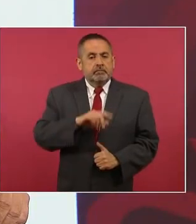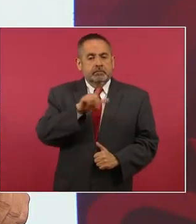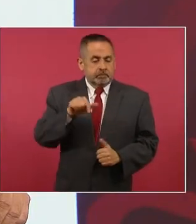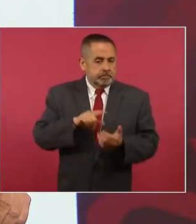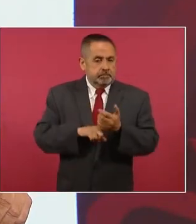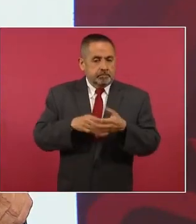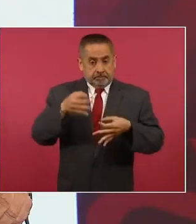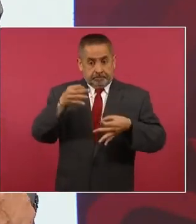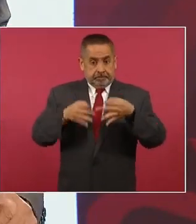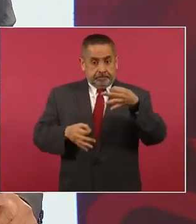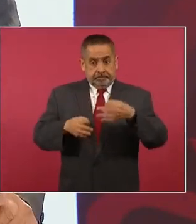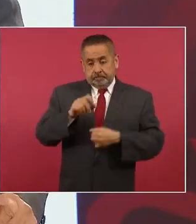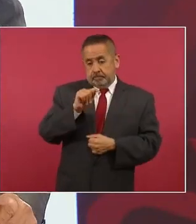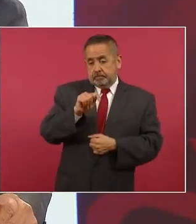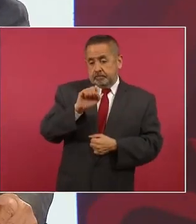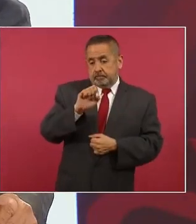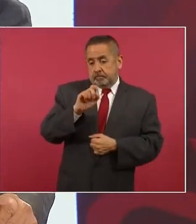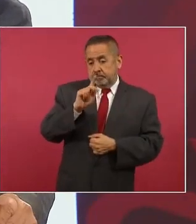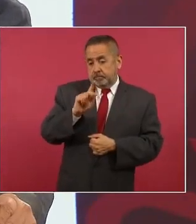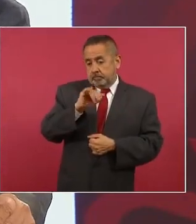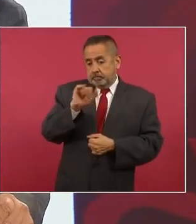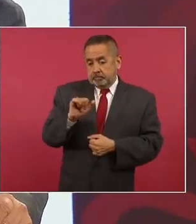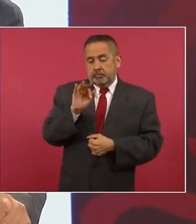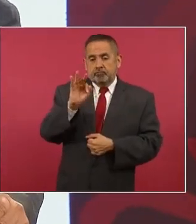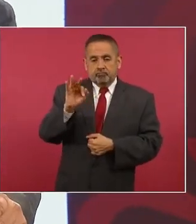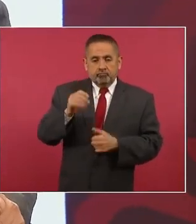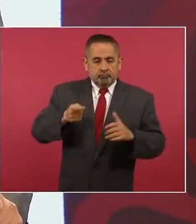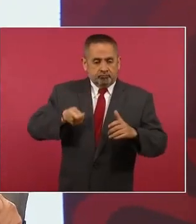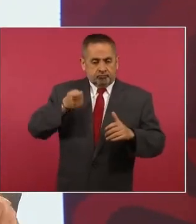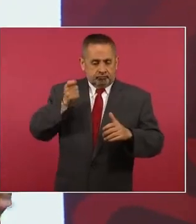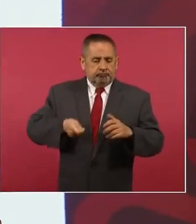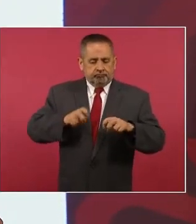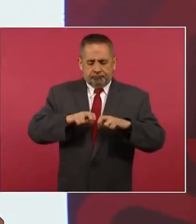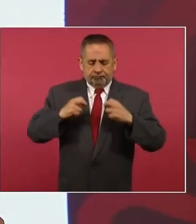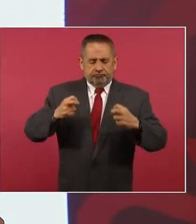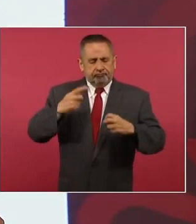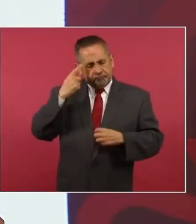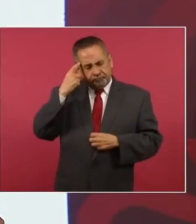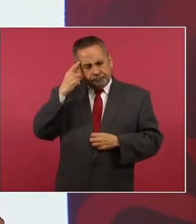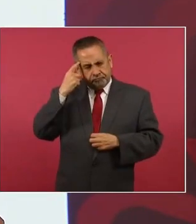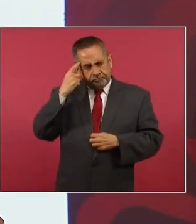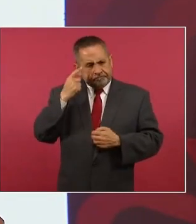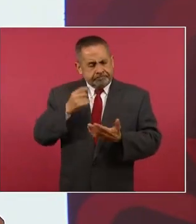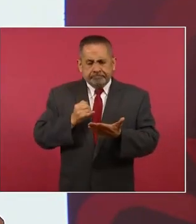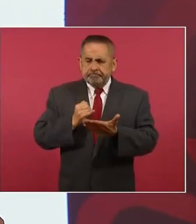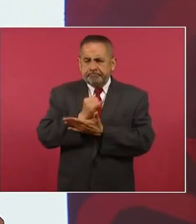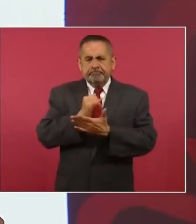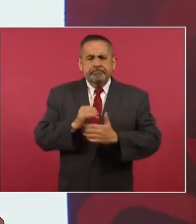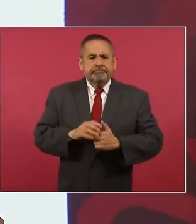resuelven los ministros, magistrados del tribunal,